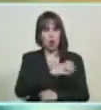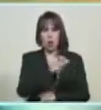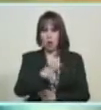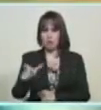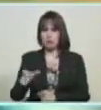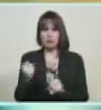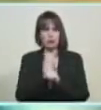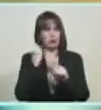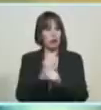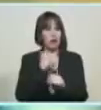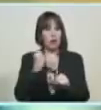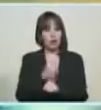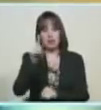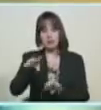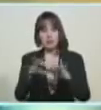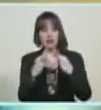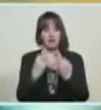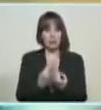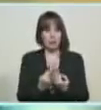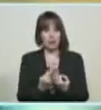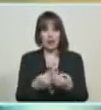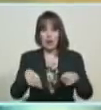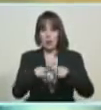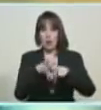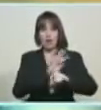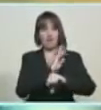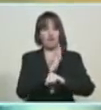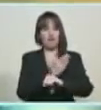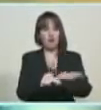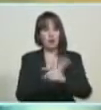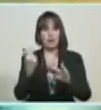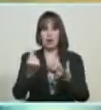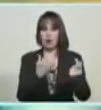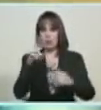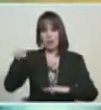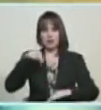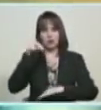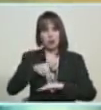familia, más fuerte es la economía nacional. Más fuerte es la economía nacional.